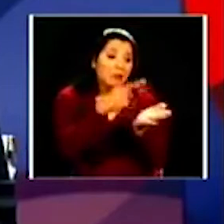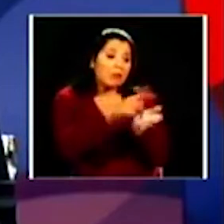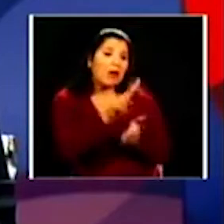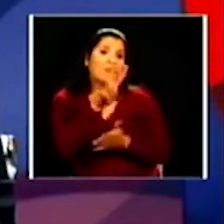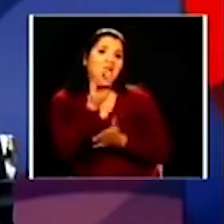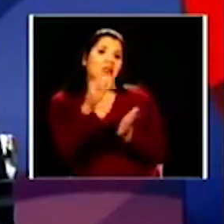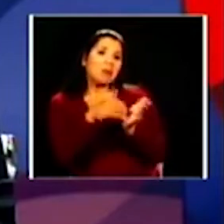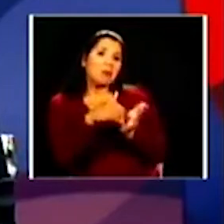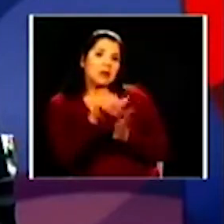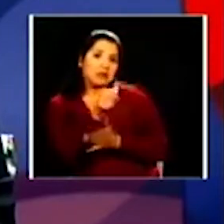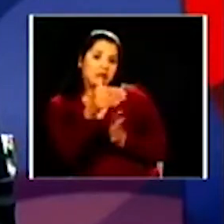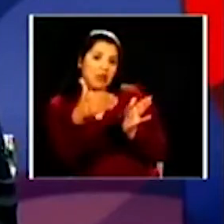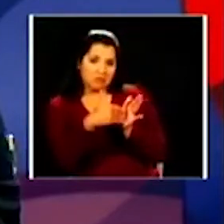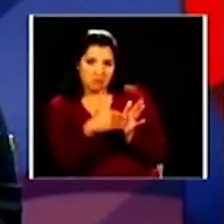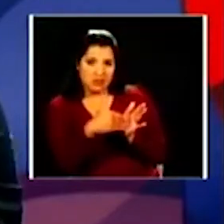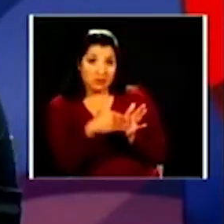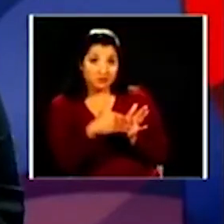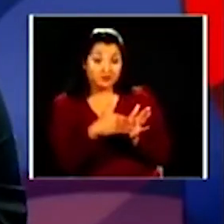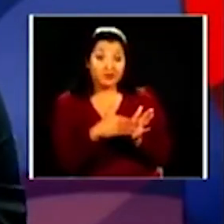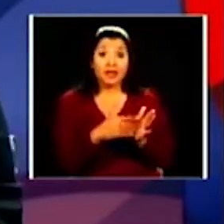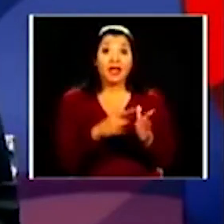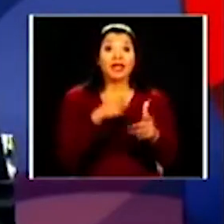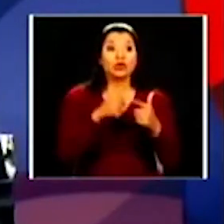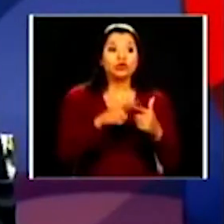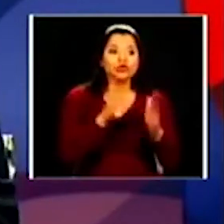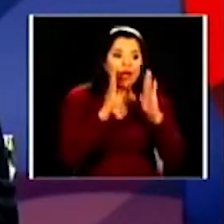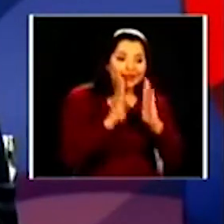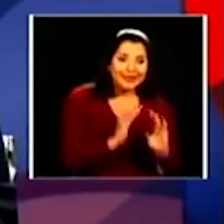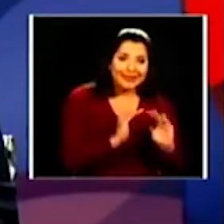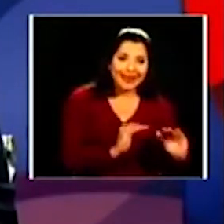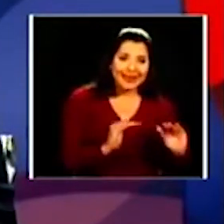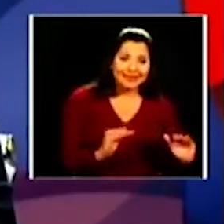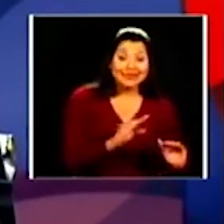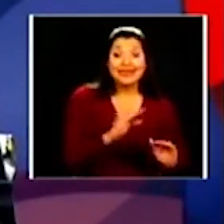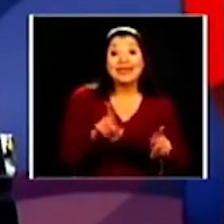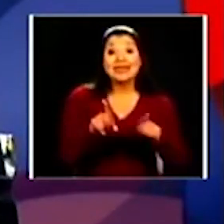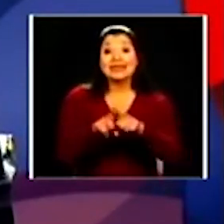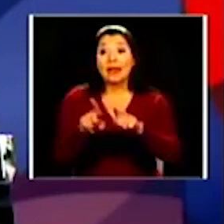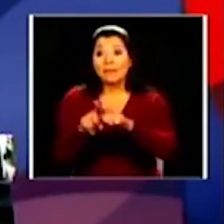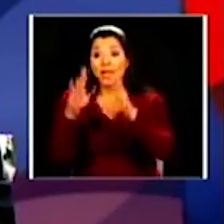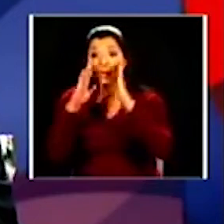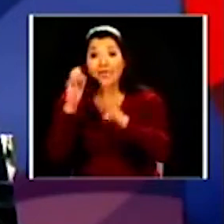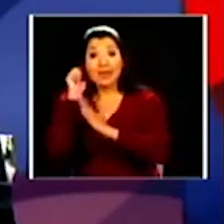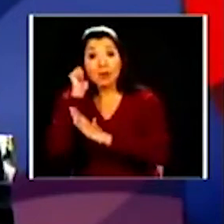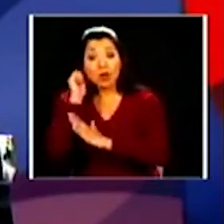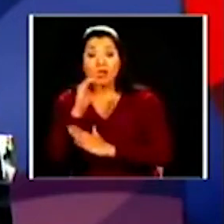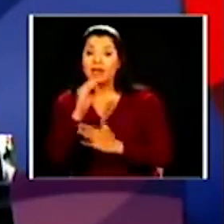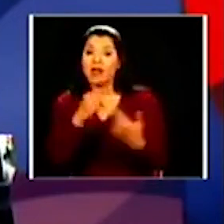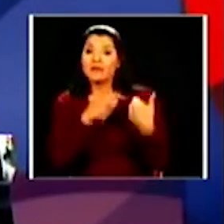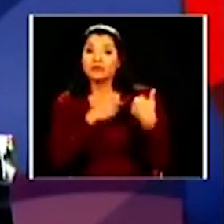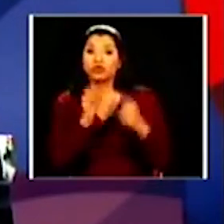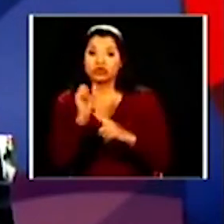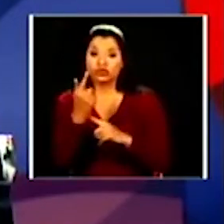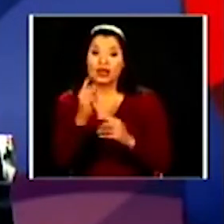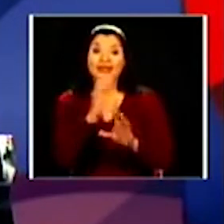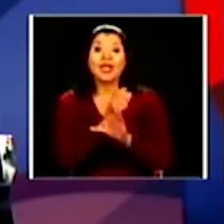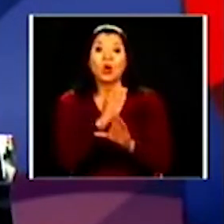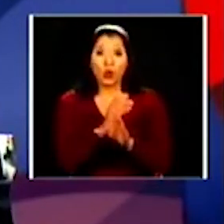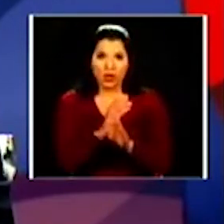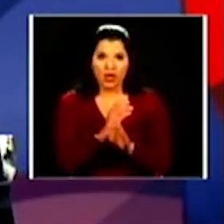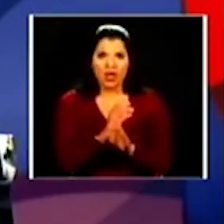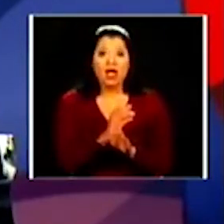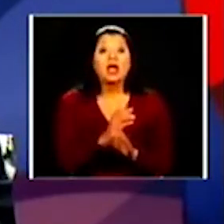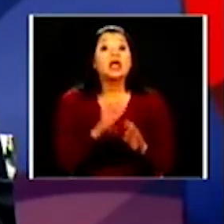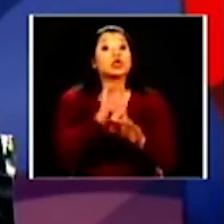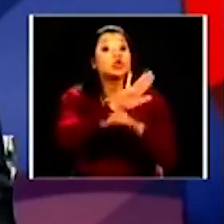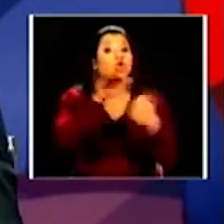interés superior de la niñez, pero también de las mujeres, y la corresponsabilidad social del cuido. Es una responsabilidad de la